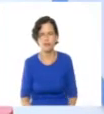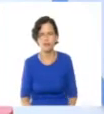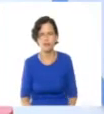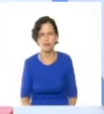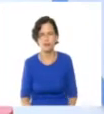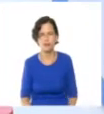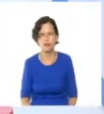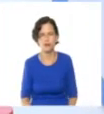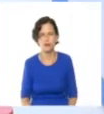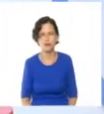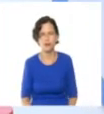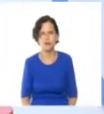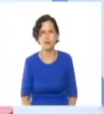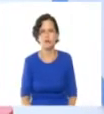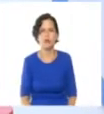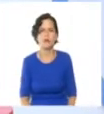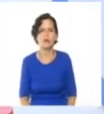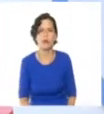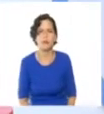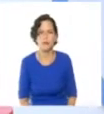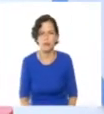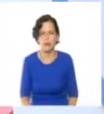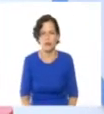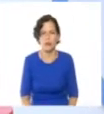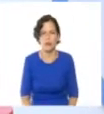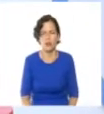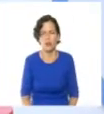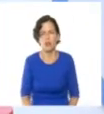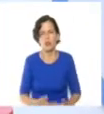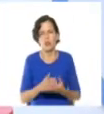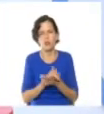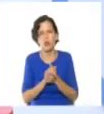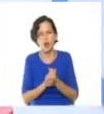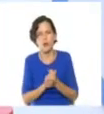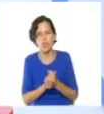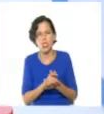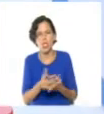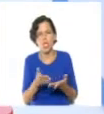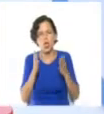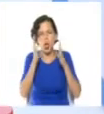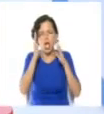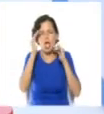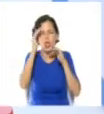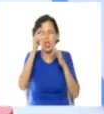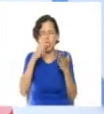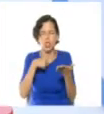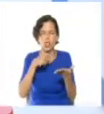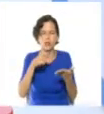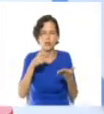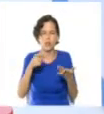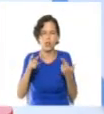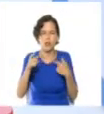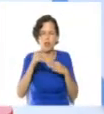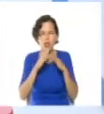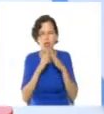De la misma forma, estudiantes, compañeros, atentos,